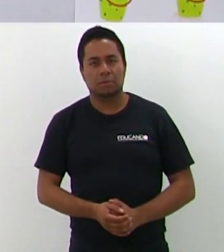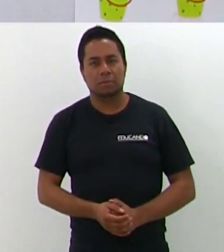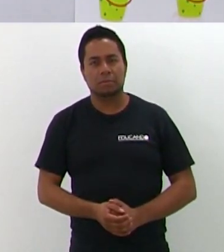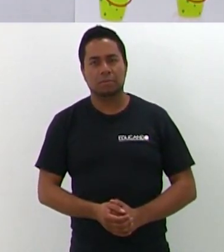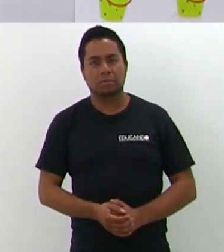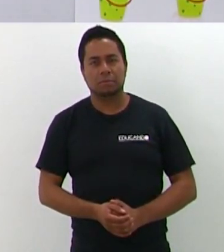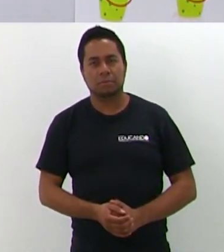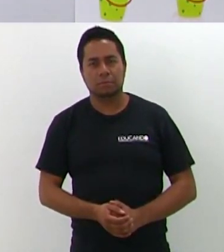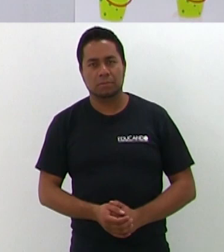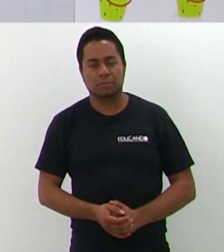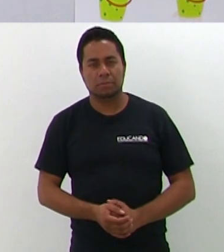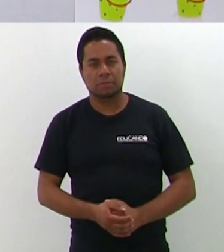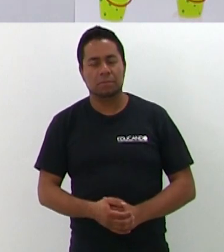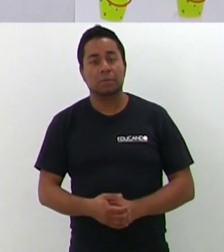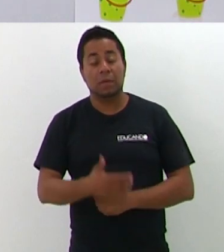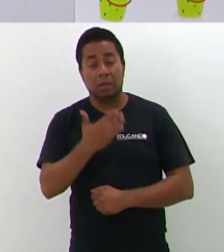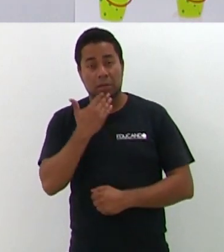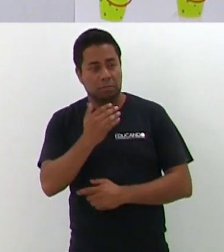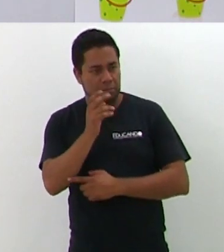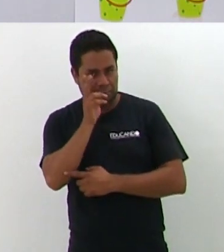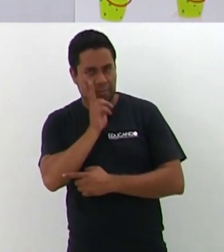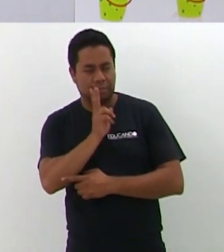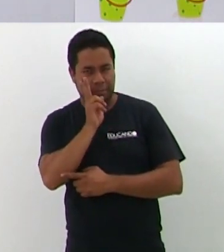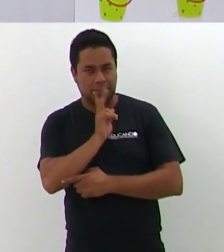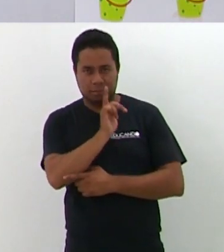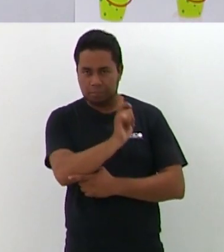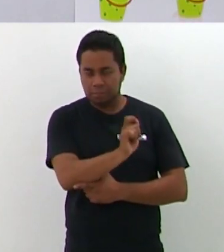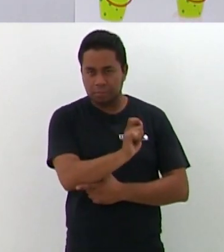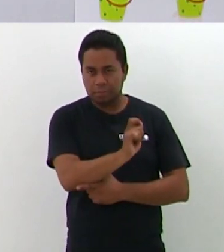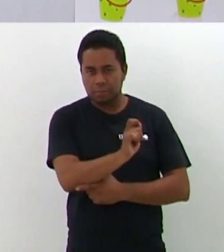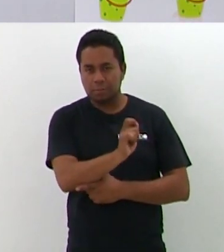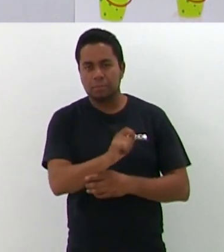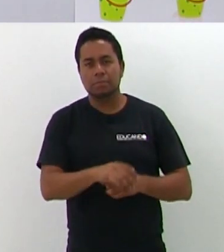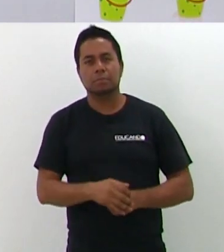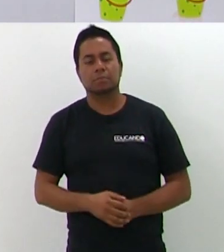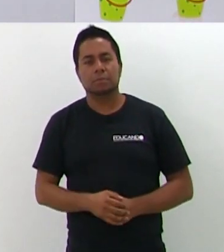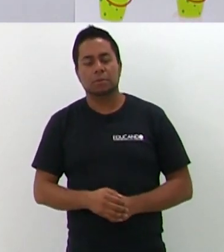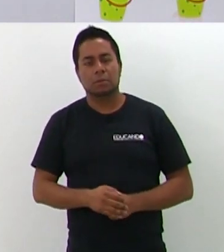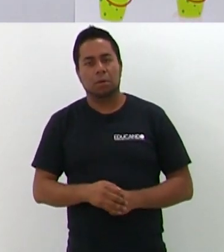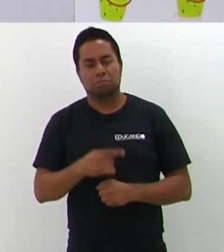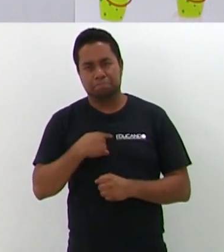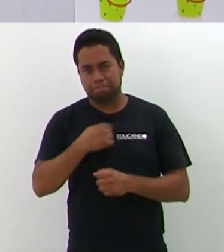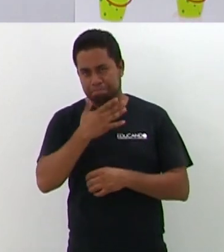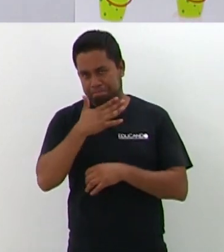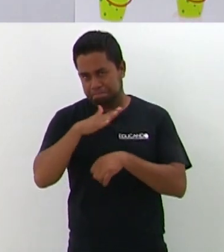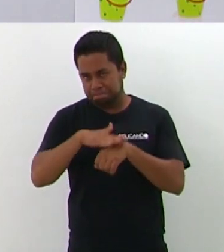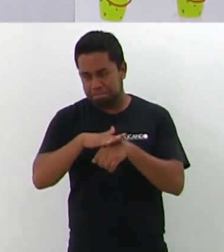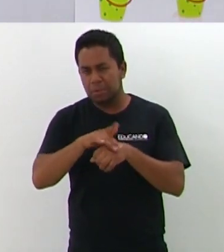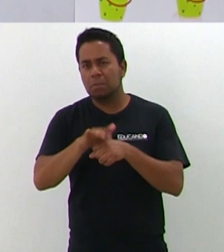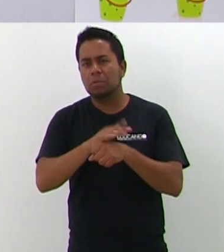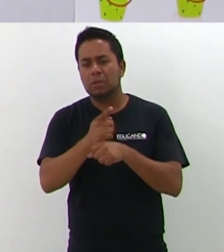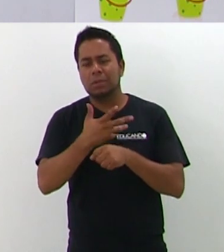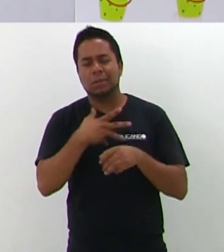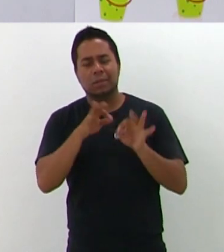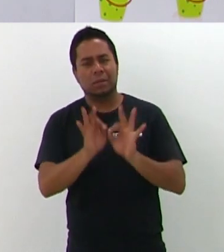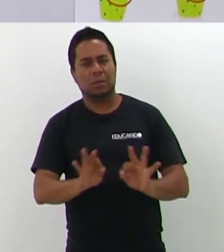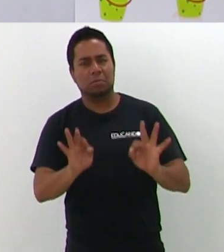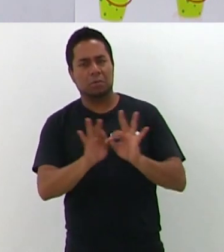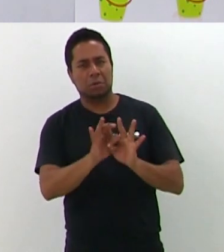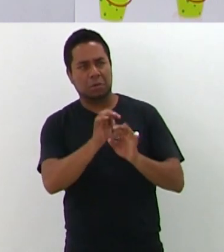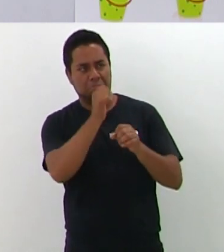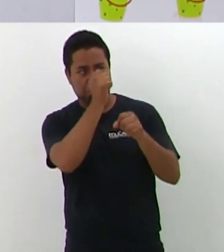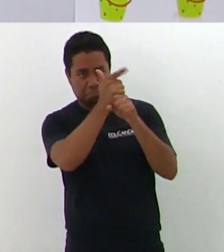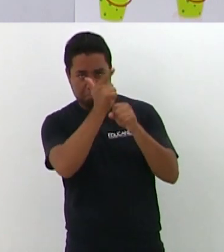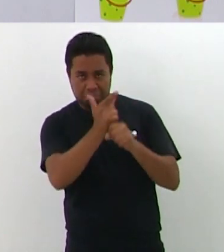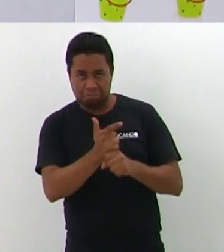Vamos a ver, ¿por qué están importante que nosotros reconozcamos